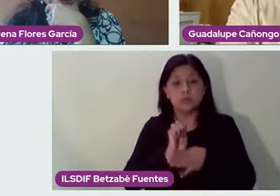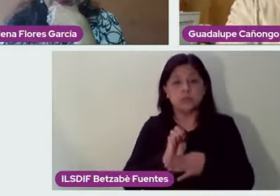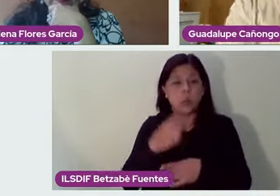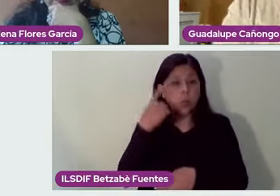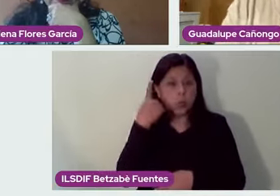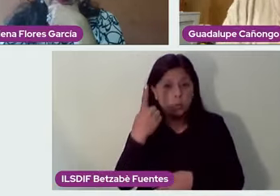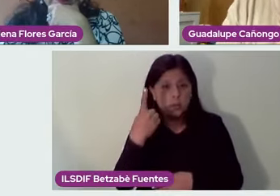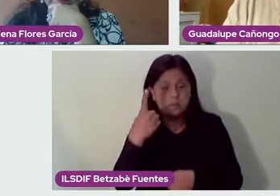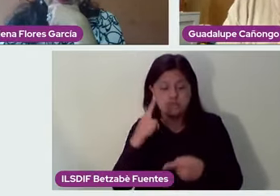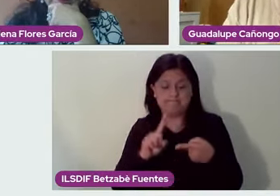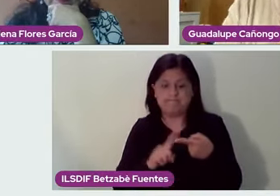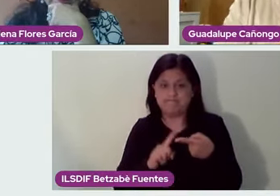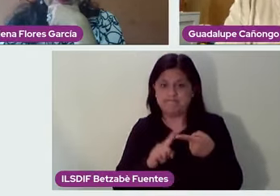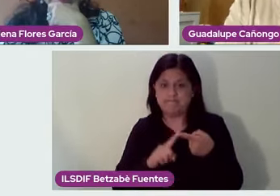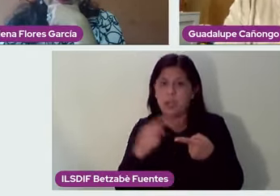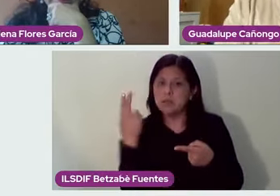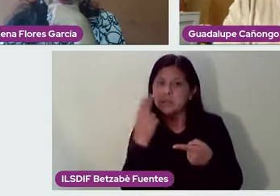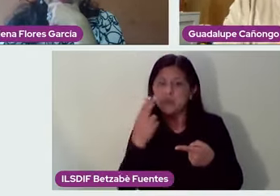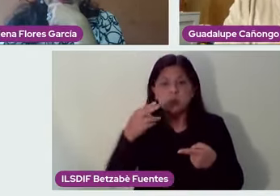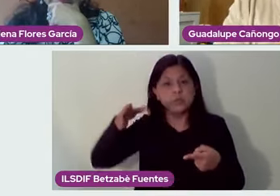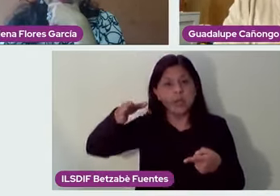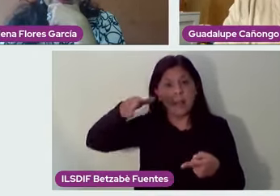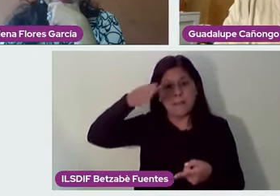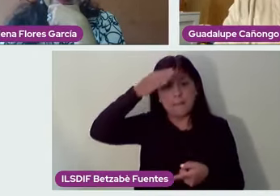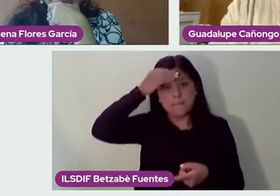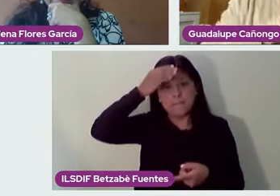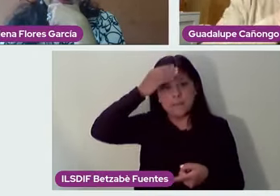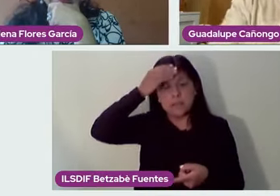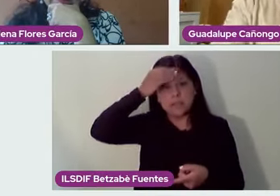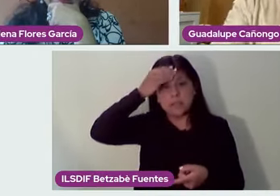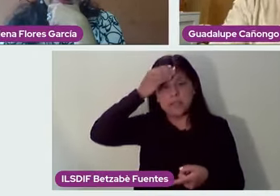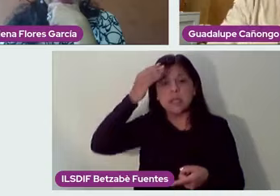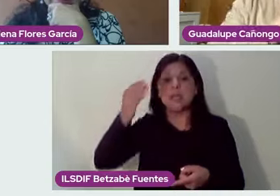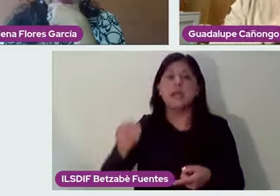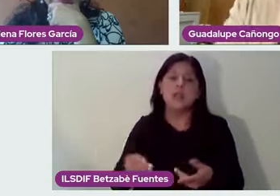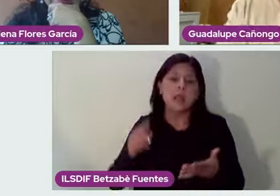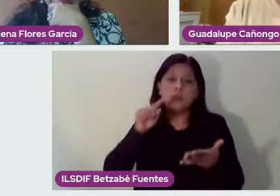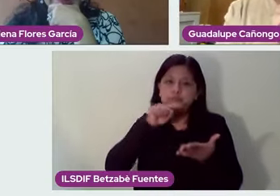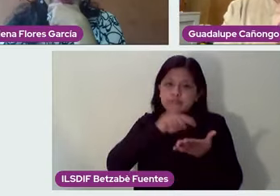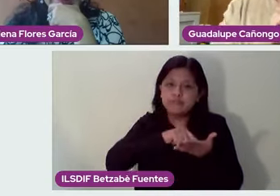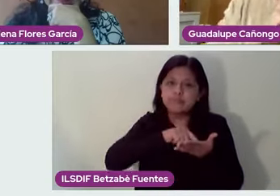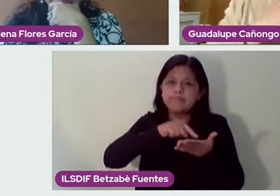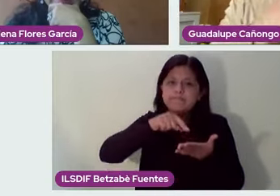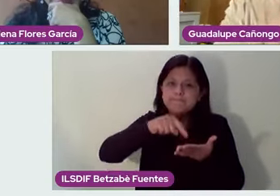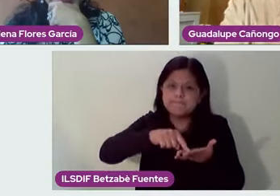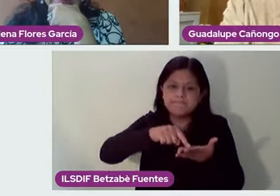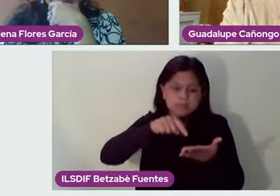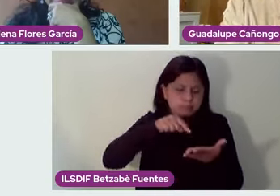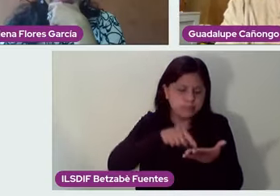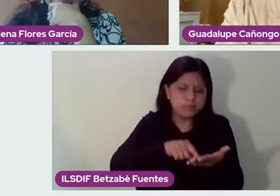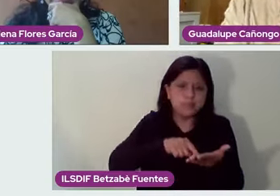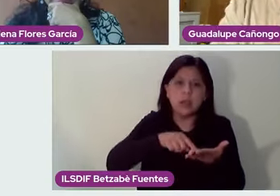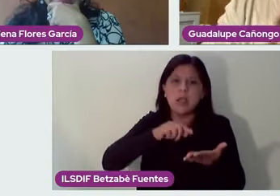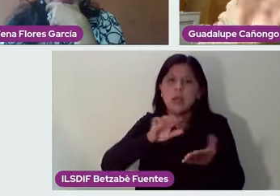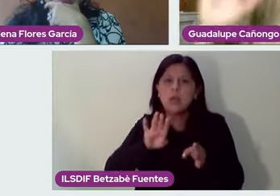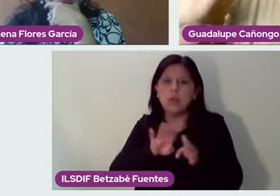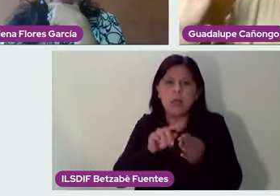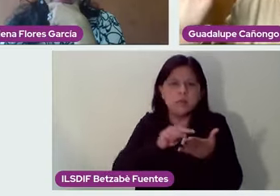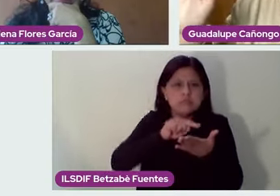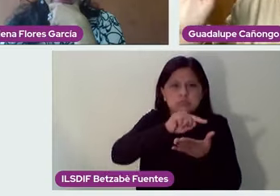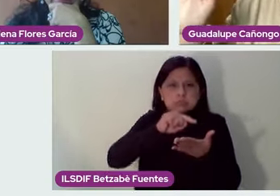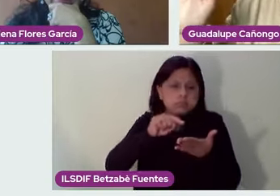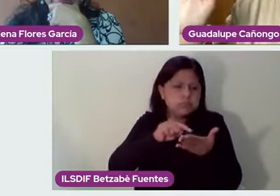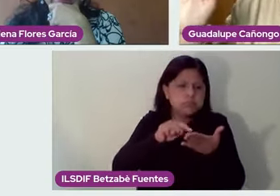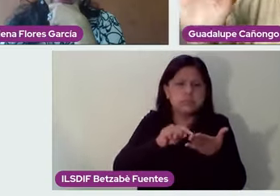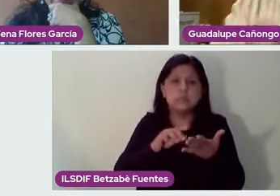a usar el dispositivo, aprender a usar el equipo, ¿no? Pícale acá, muévele acá, préndele acá. Esa